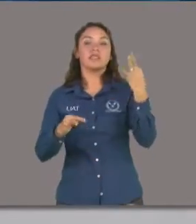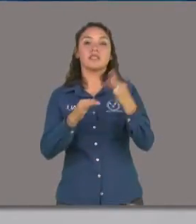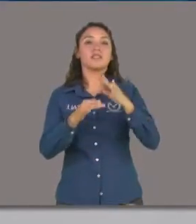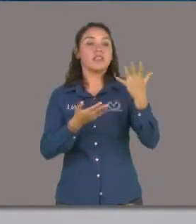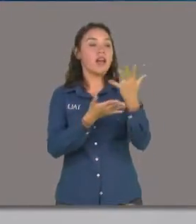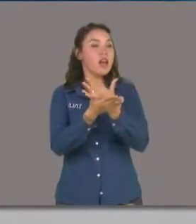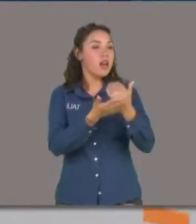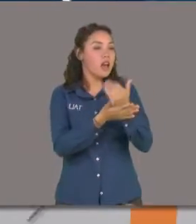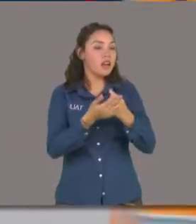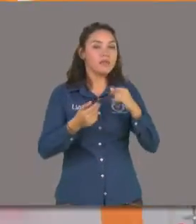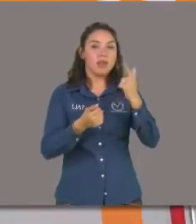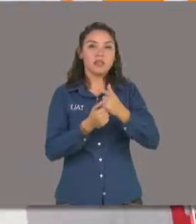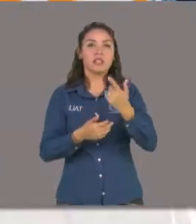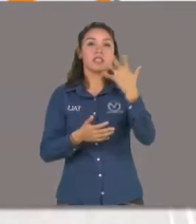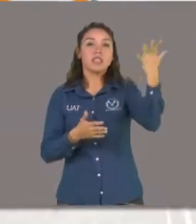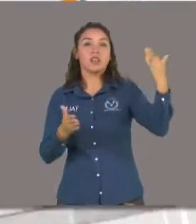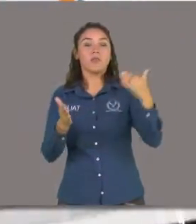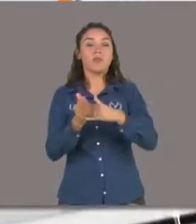en Periodismo Científico.